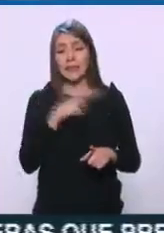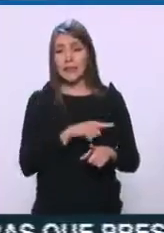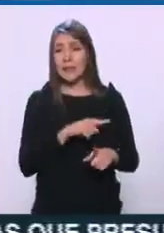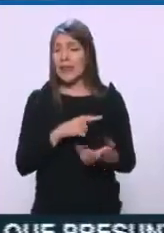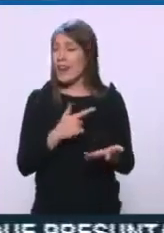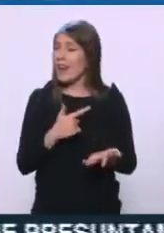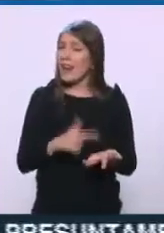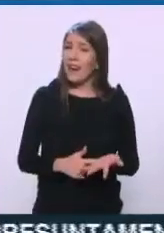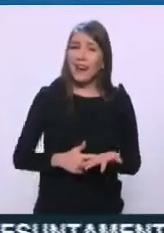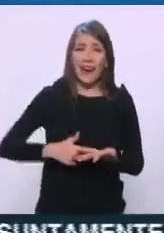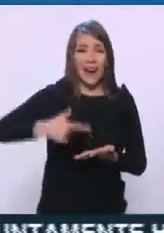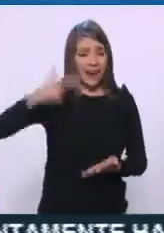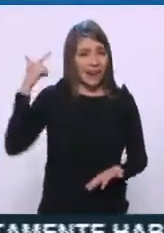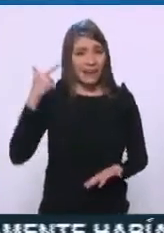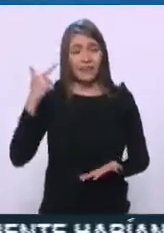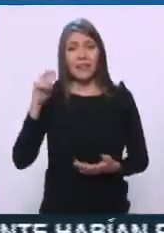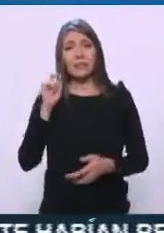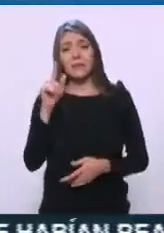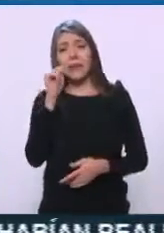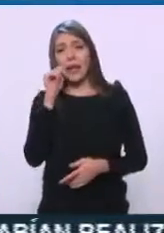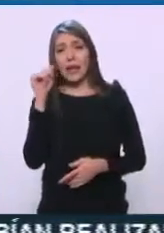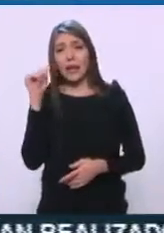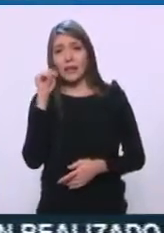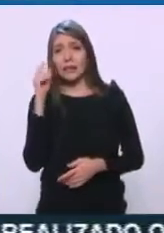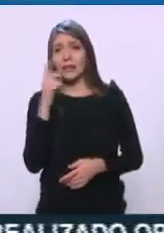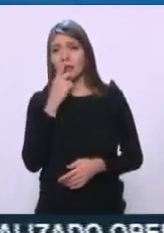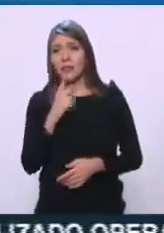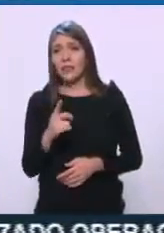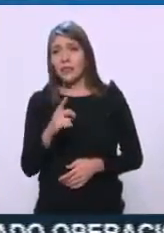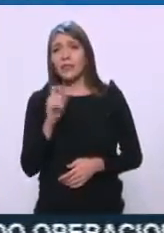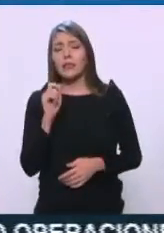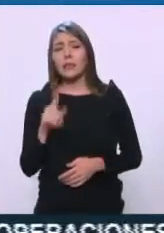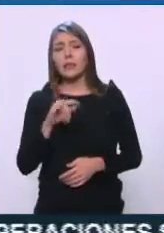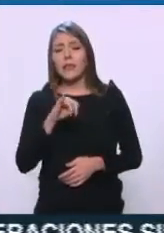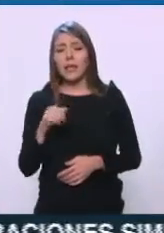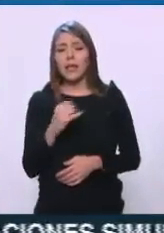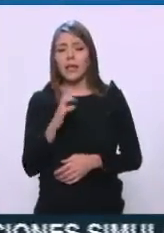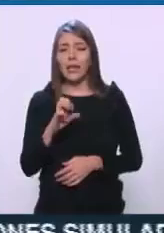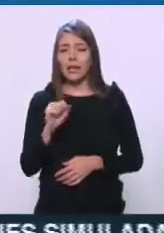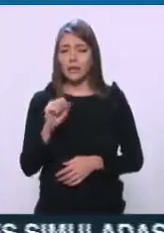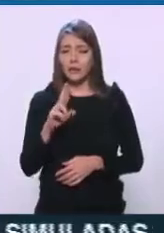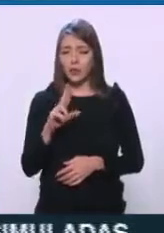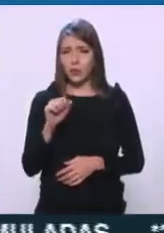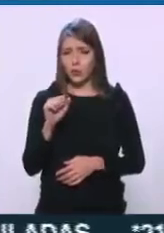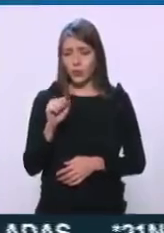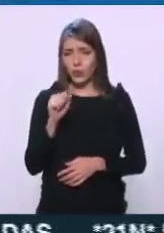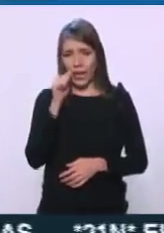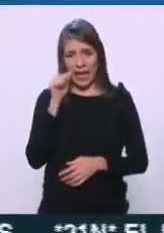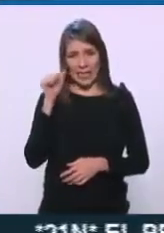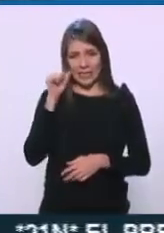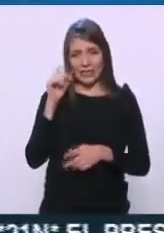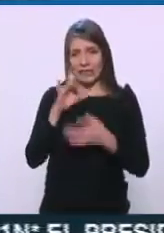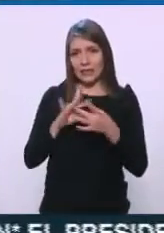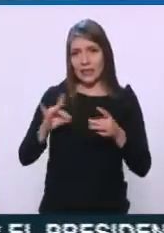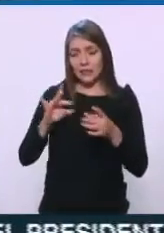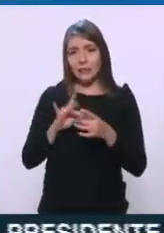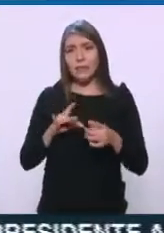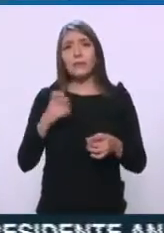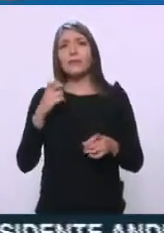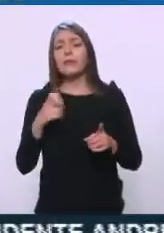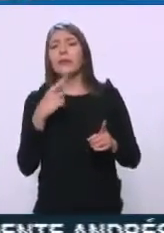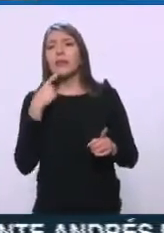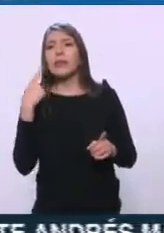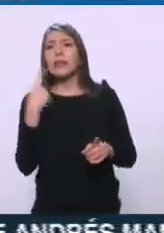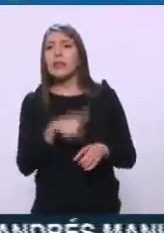mencionaba ayer Jesús, nuestro colega de proceso, es precisamente este delito federal